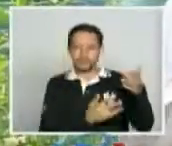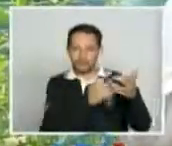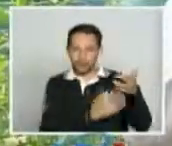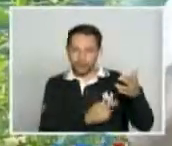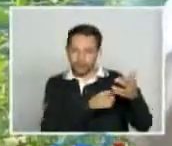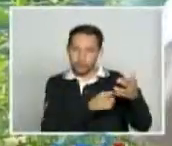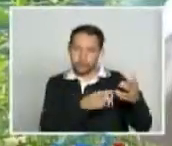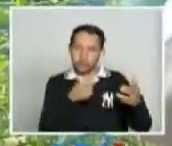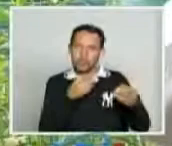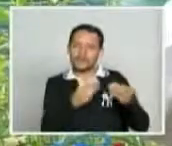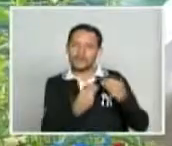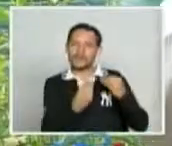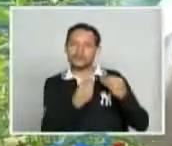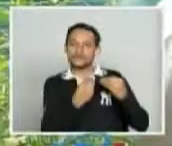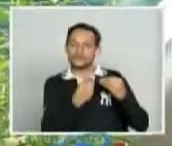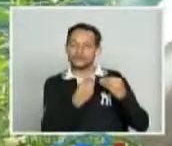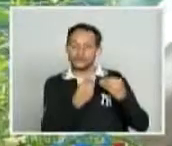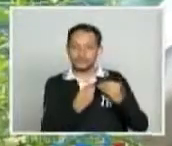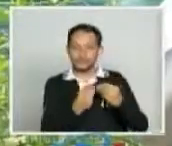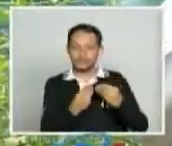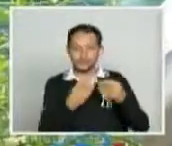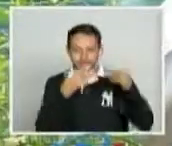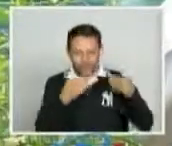muestra que las pruebas